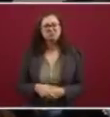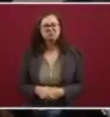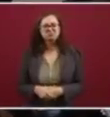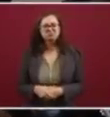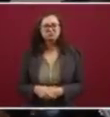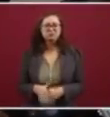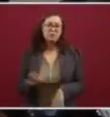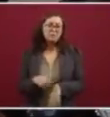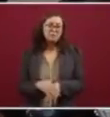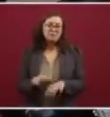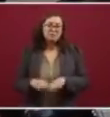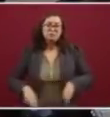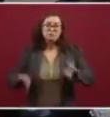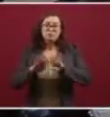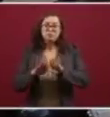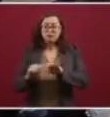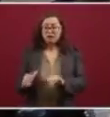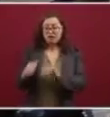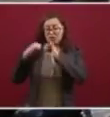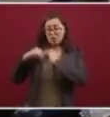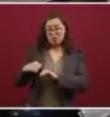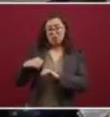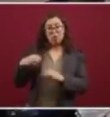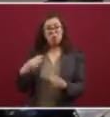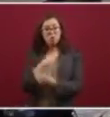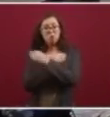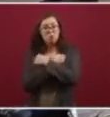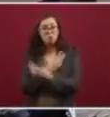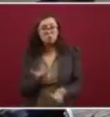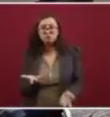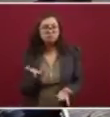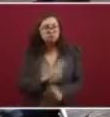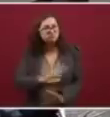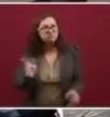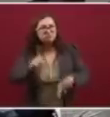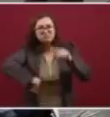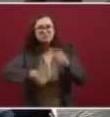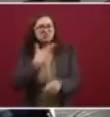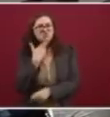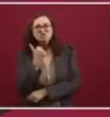autoridad, sobre todo no tiene autoridad moral, ya no sirve.